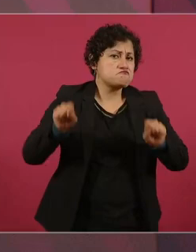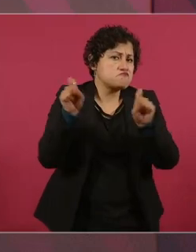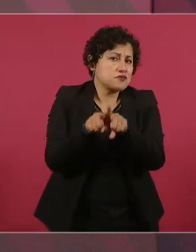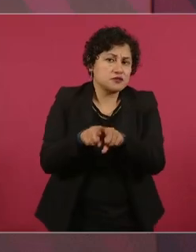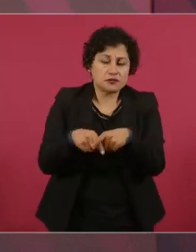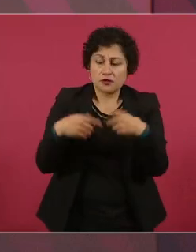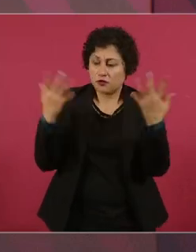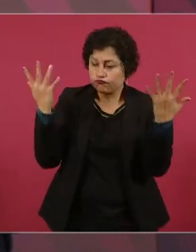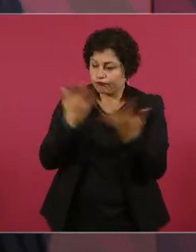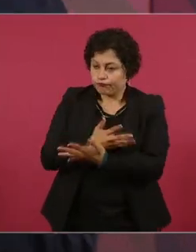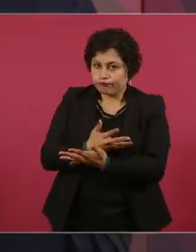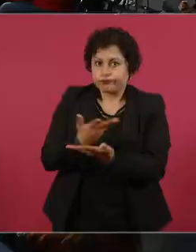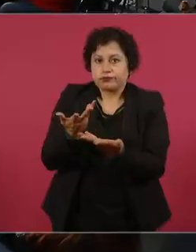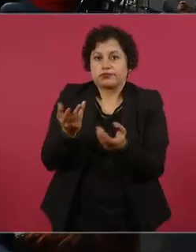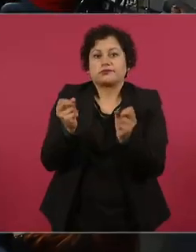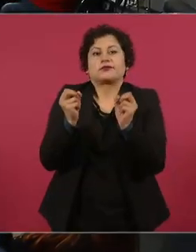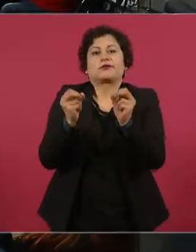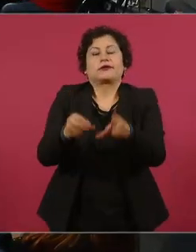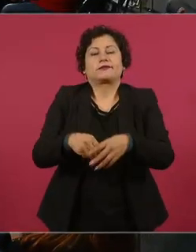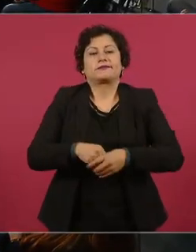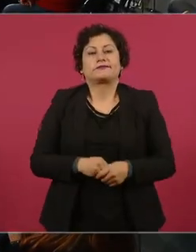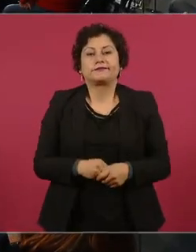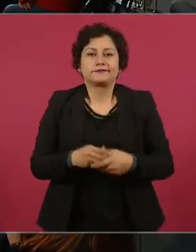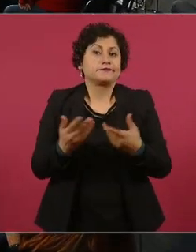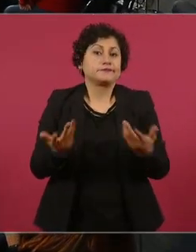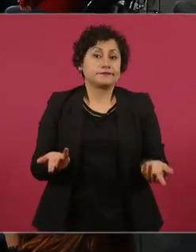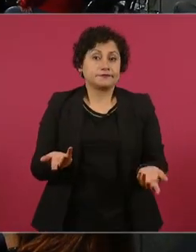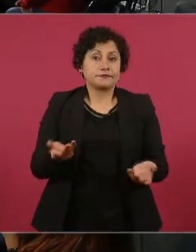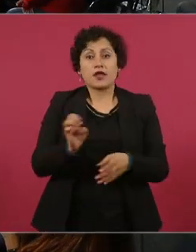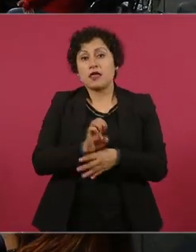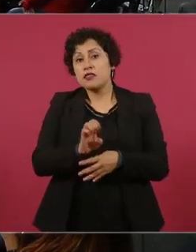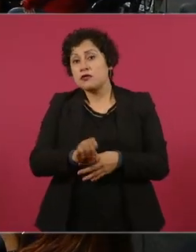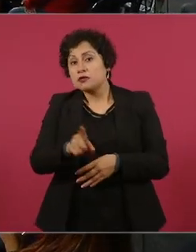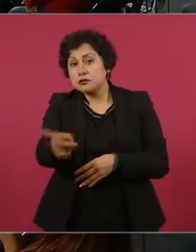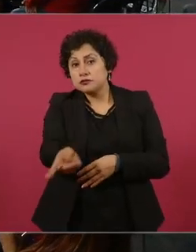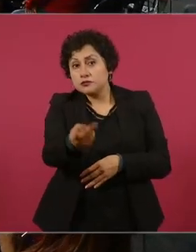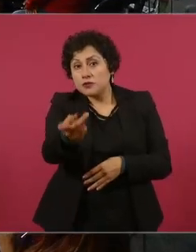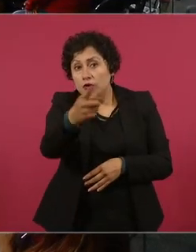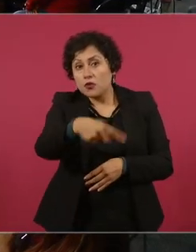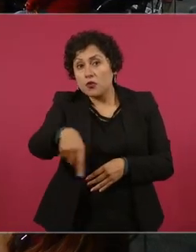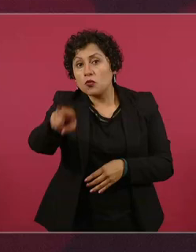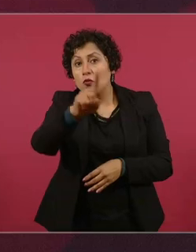entonces, ¿cómo le hacemos como mexicanos si queremos